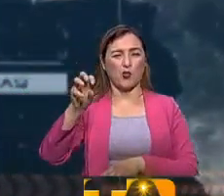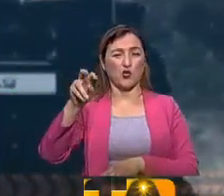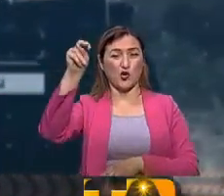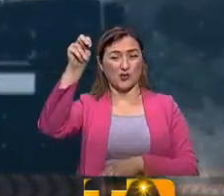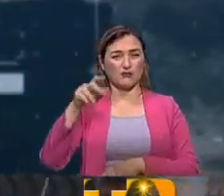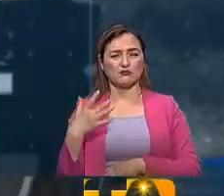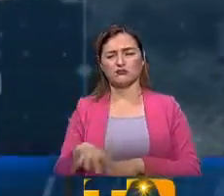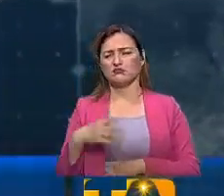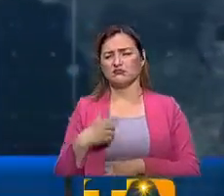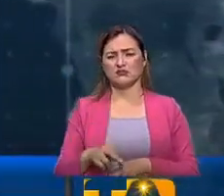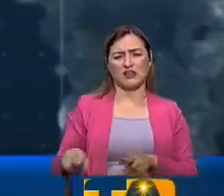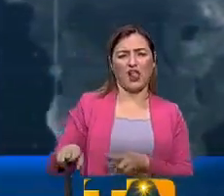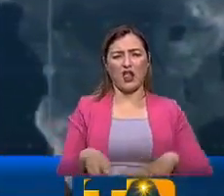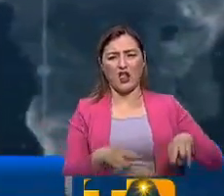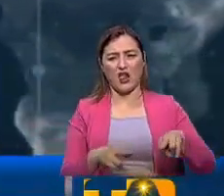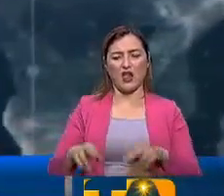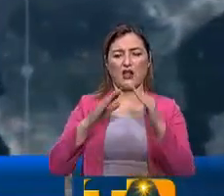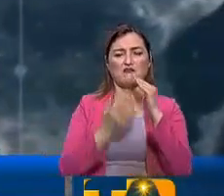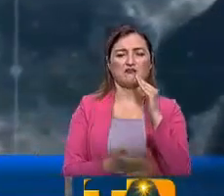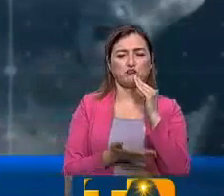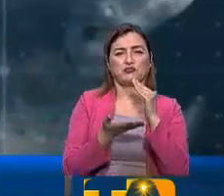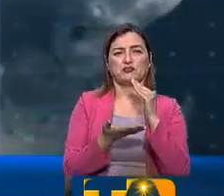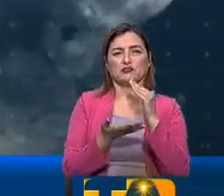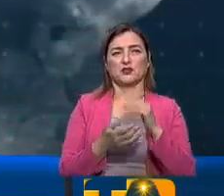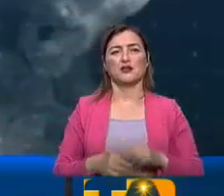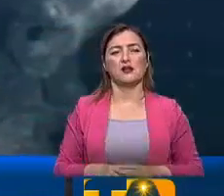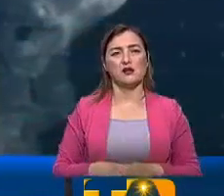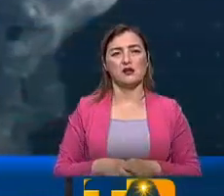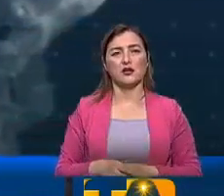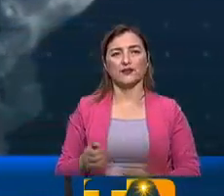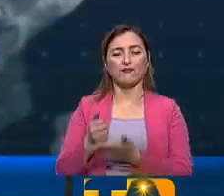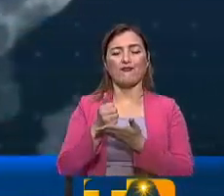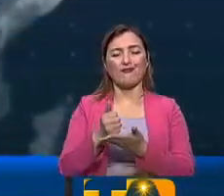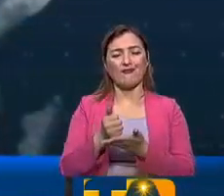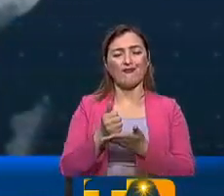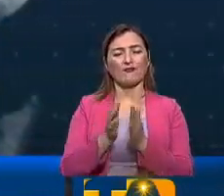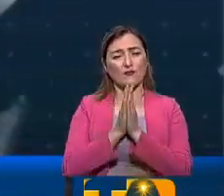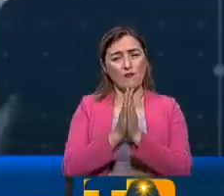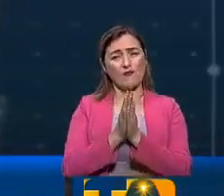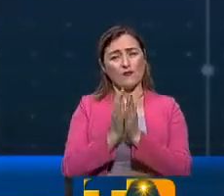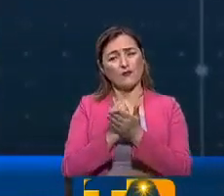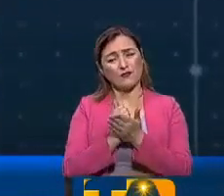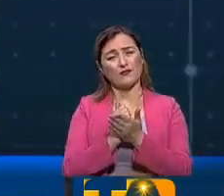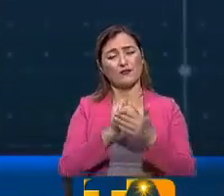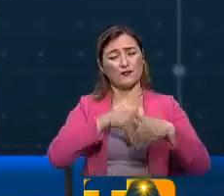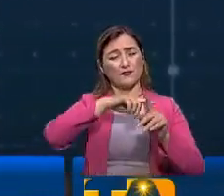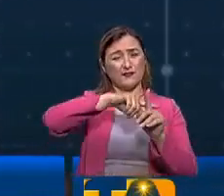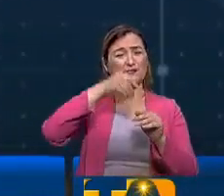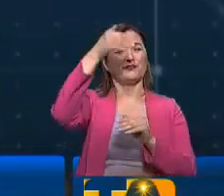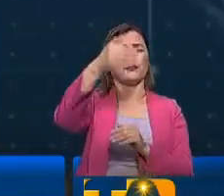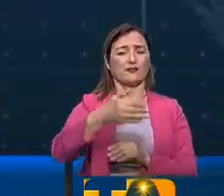ríos. Incluso el agua ingresó a las casas. Que nos ayude, estamos en la cooperativa Juan Montalvo, atrás del cementerio Jardines